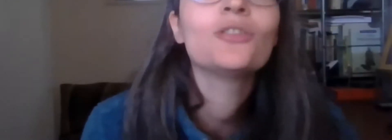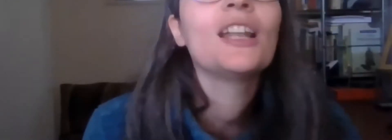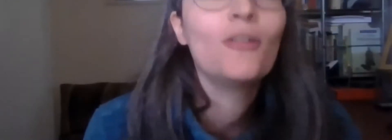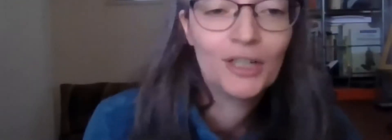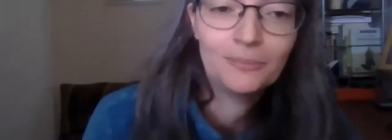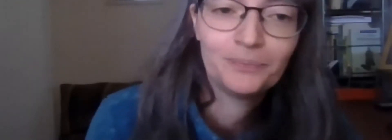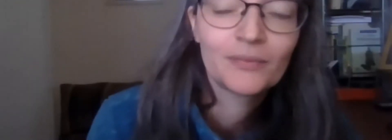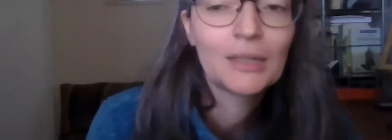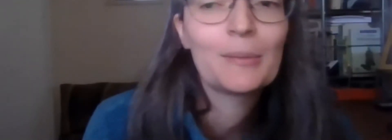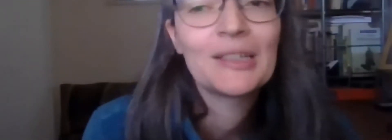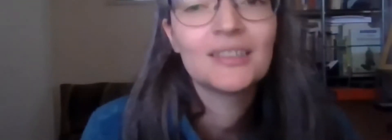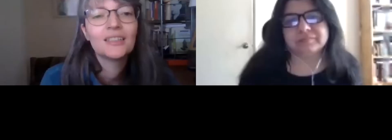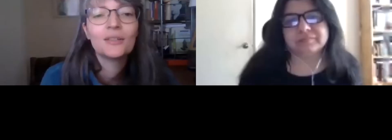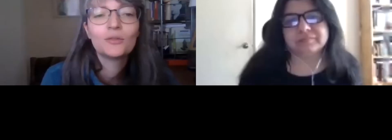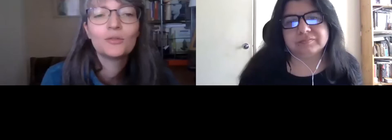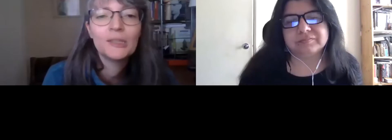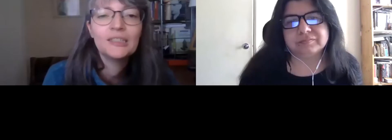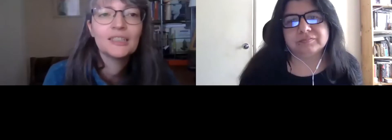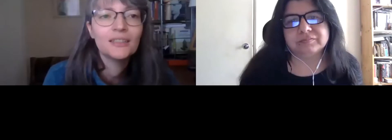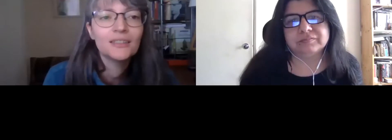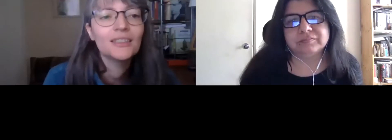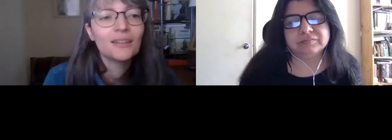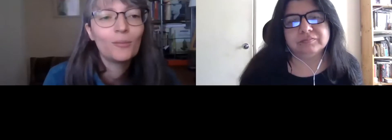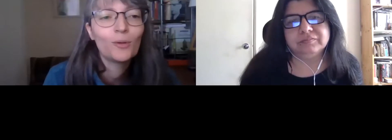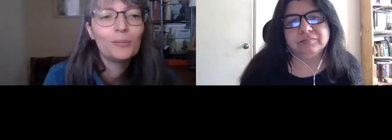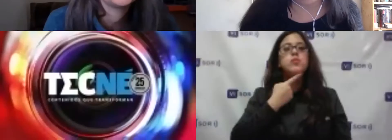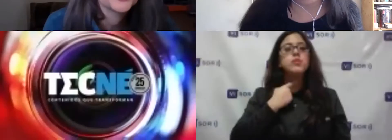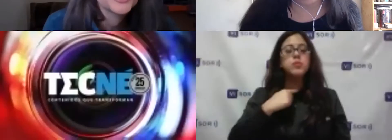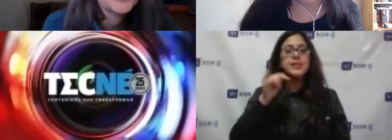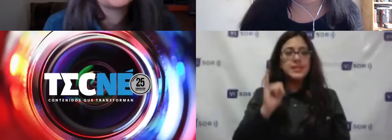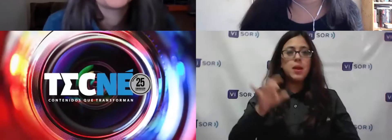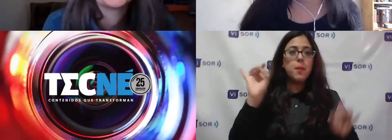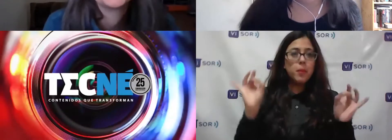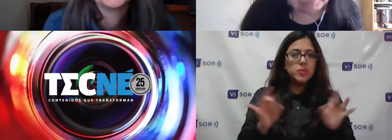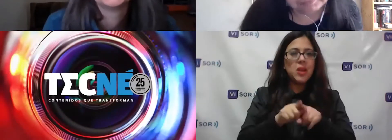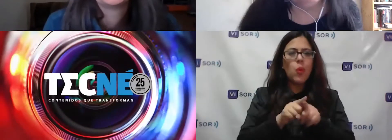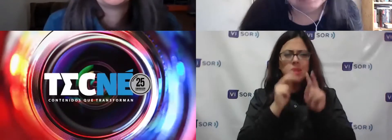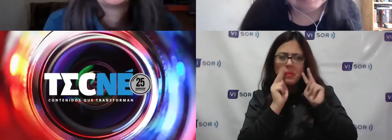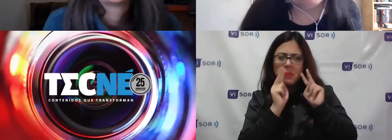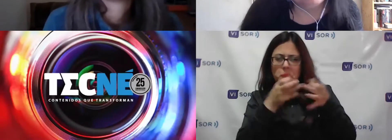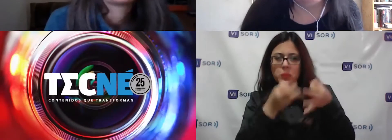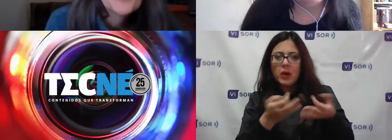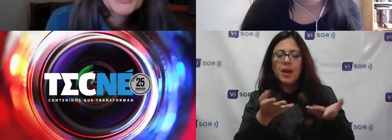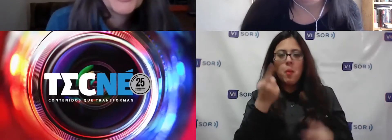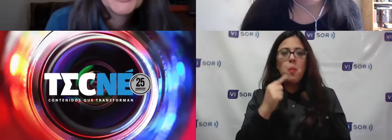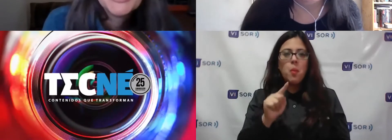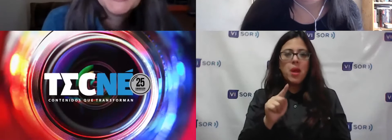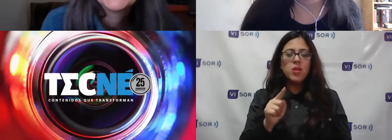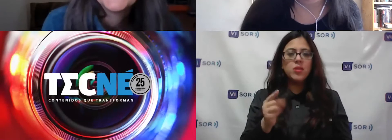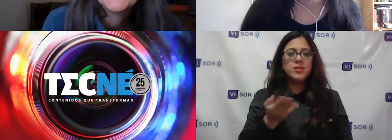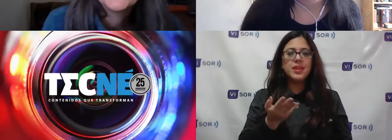impacto de la obra que me parece súper interesante quizás un poco ambiciosa también pero pero